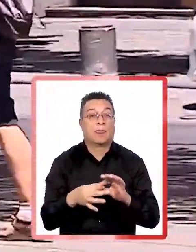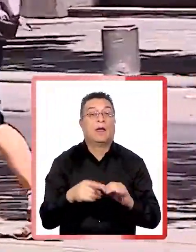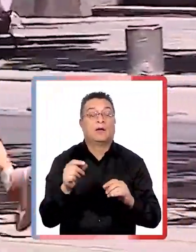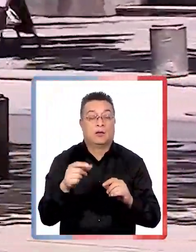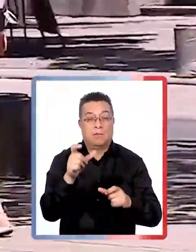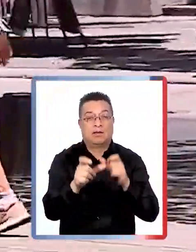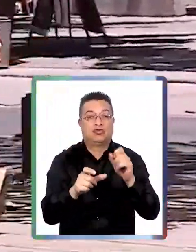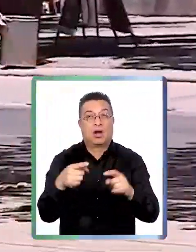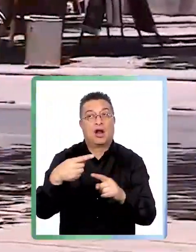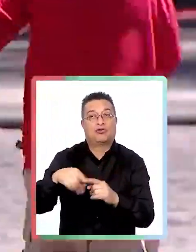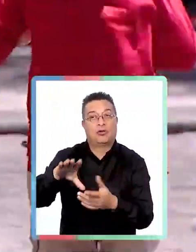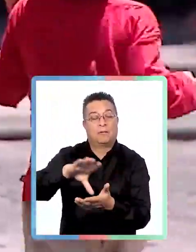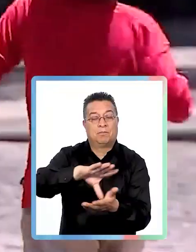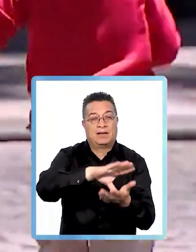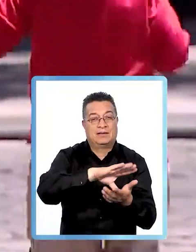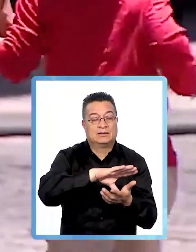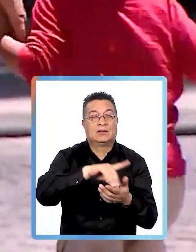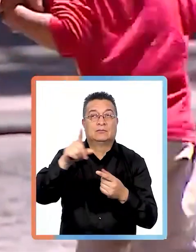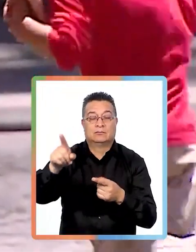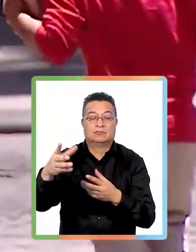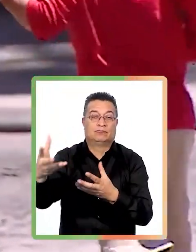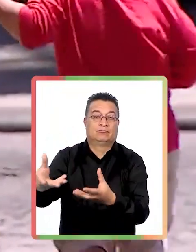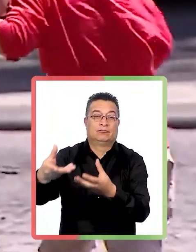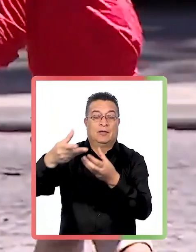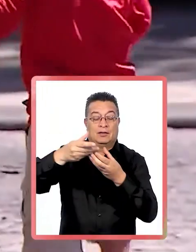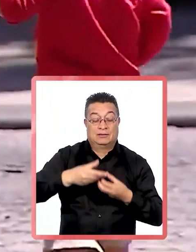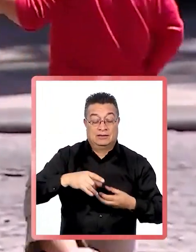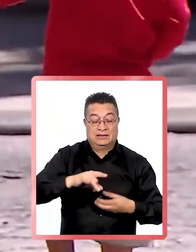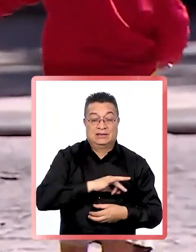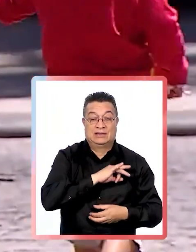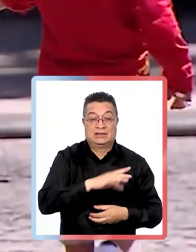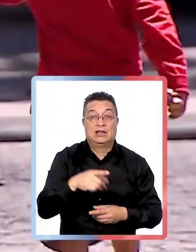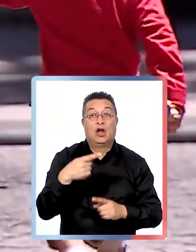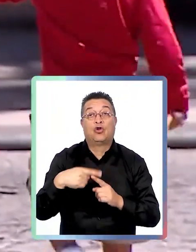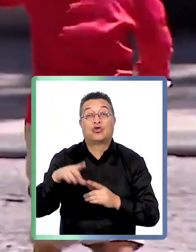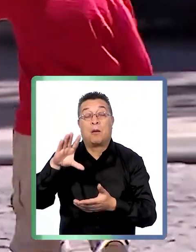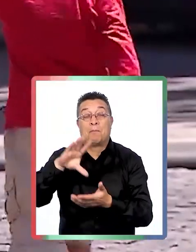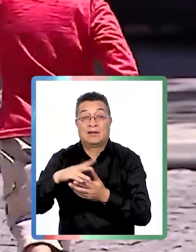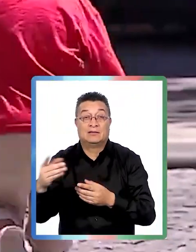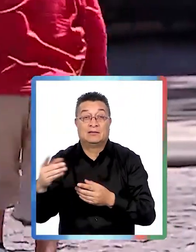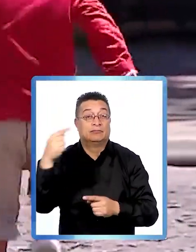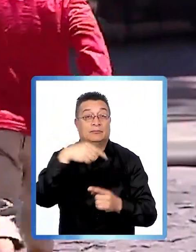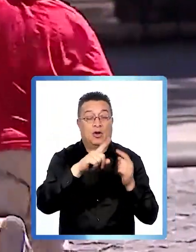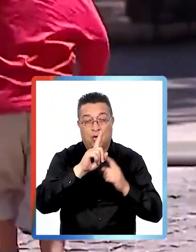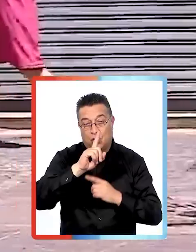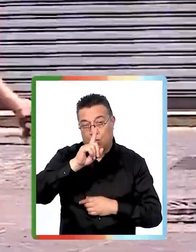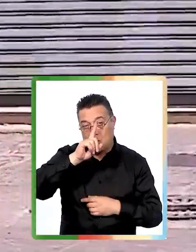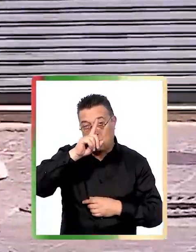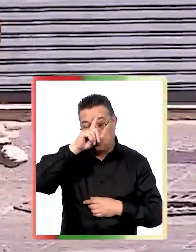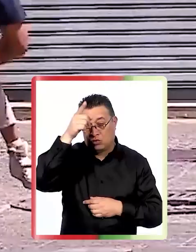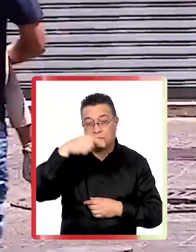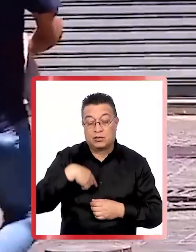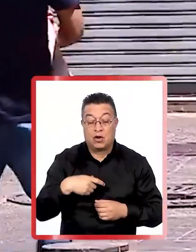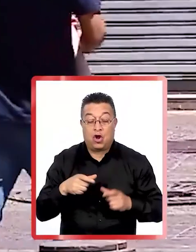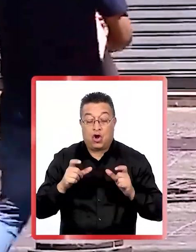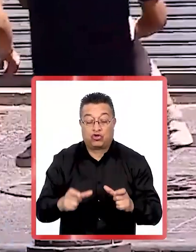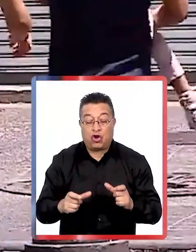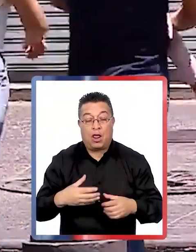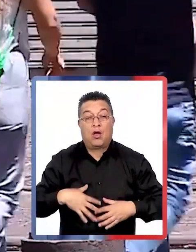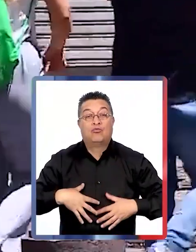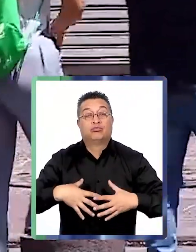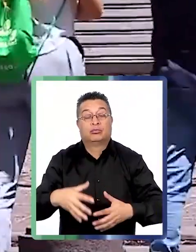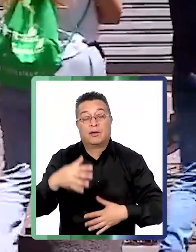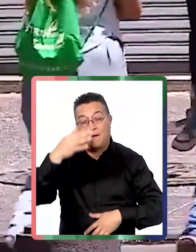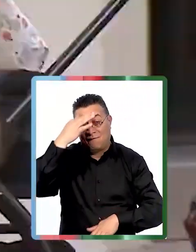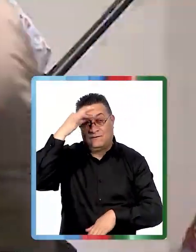con la población migrante que trae al venir a Chile o a otros países costumbres de control de embarazo